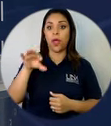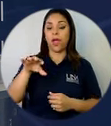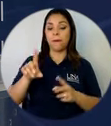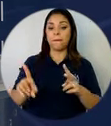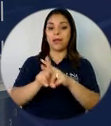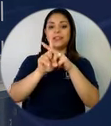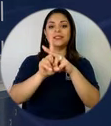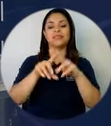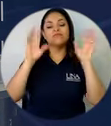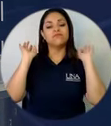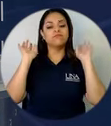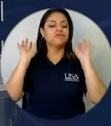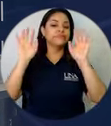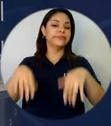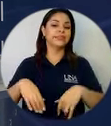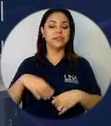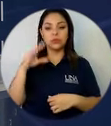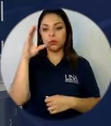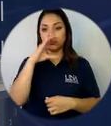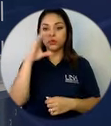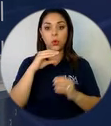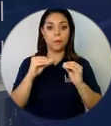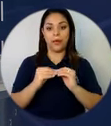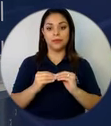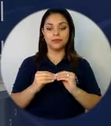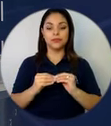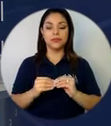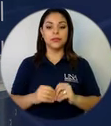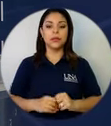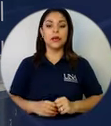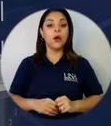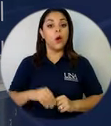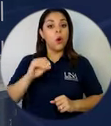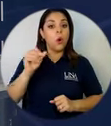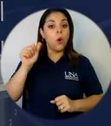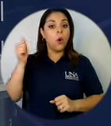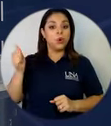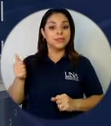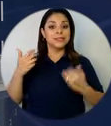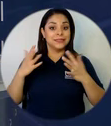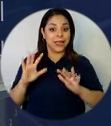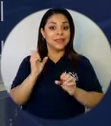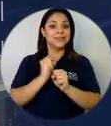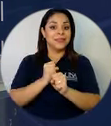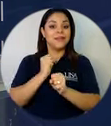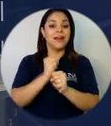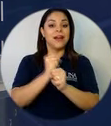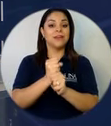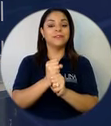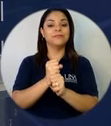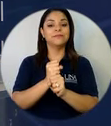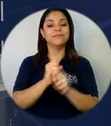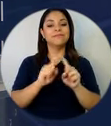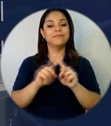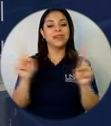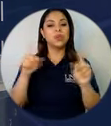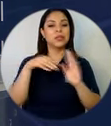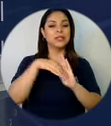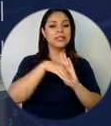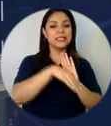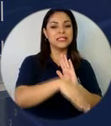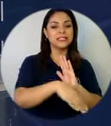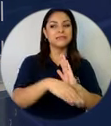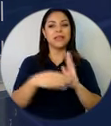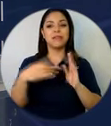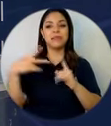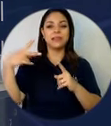no aparecía, entonces simplemente mejor ya no busco más. Pero también otras que tal vez estaban en el mercado laboral o tuvieron que salir